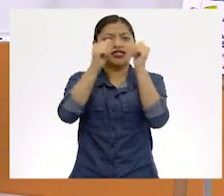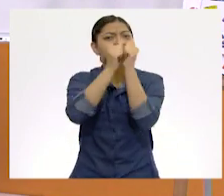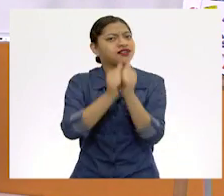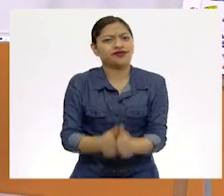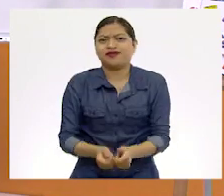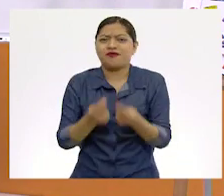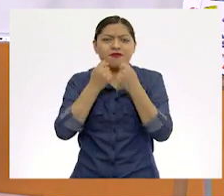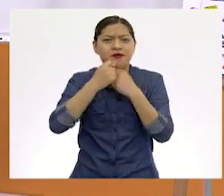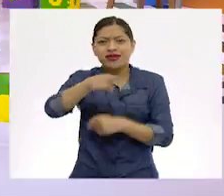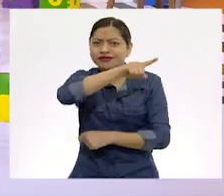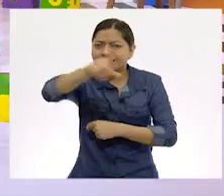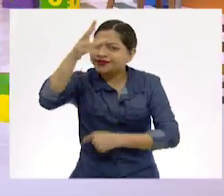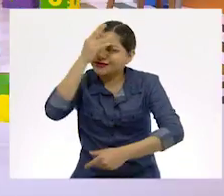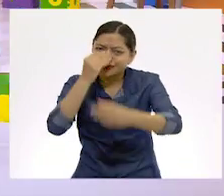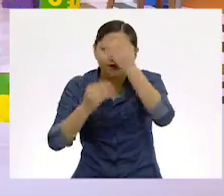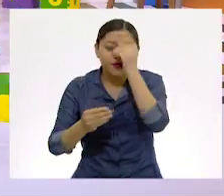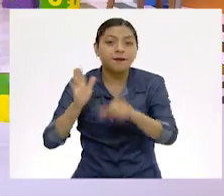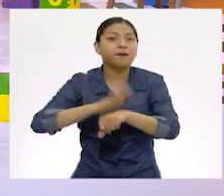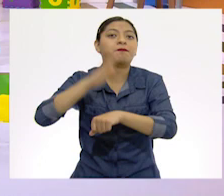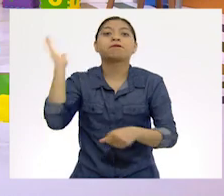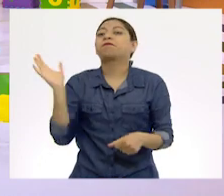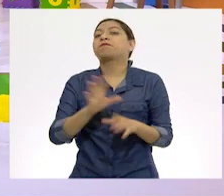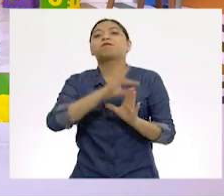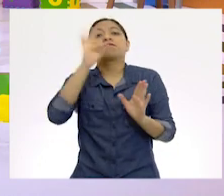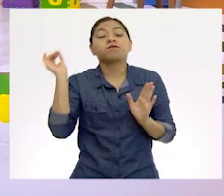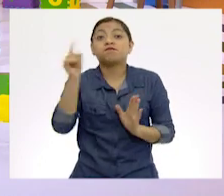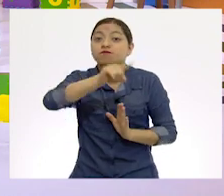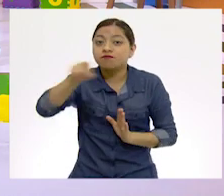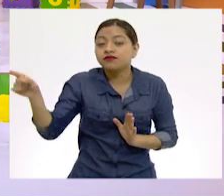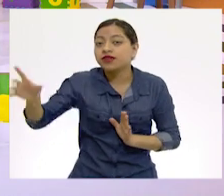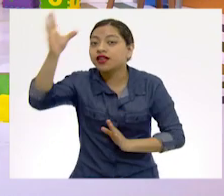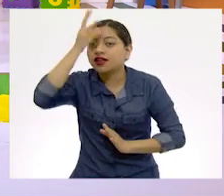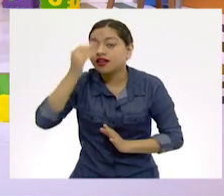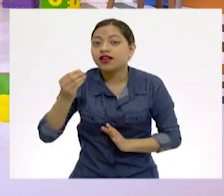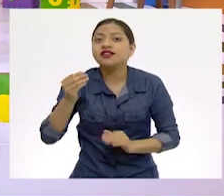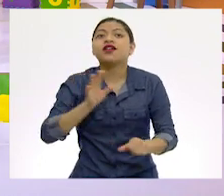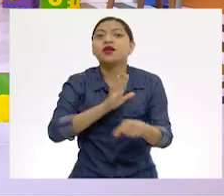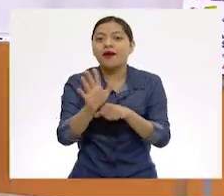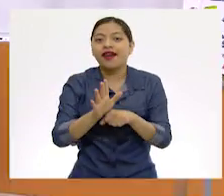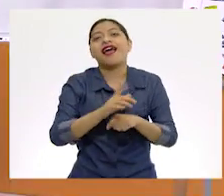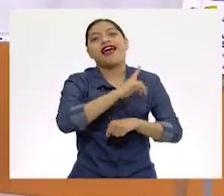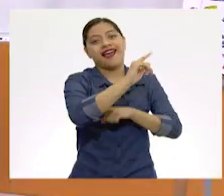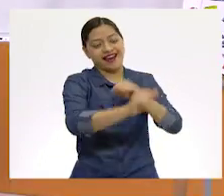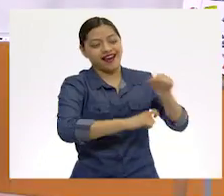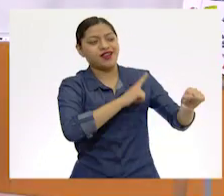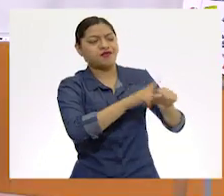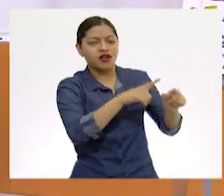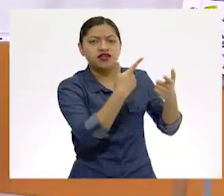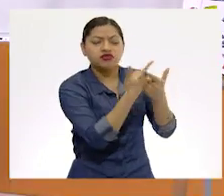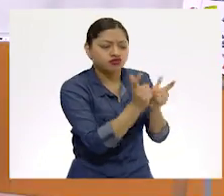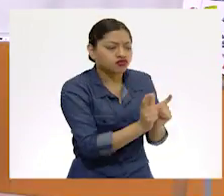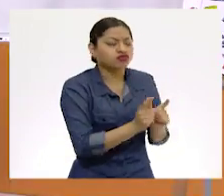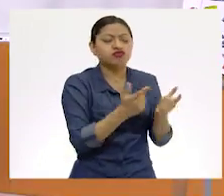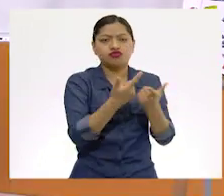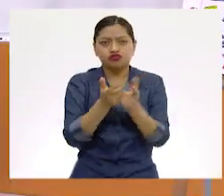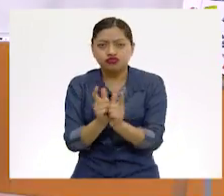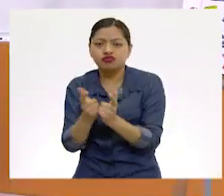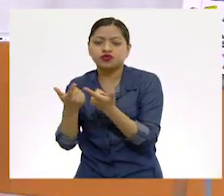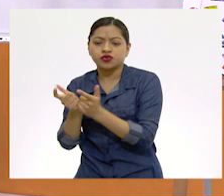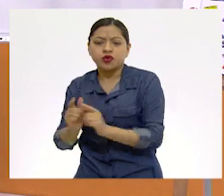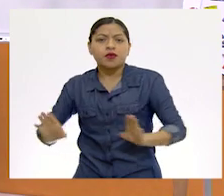seguir aprendiendo mucho más. Por ejemplo, han estado aprendiendo que los animales se pueden clasificar de acuerdo a